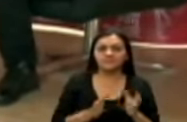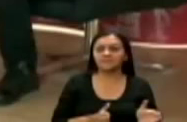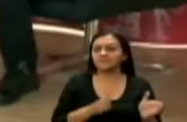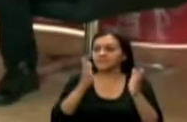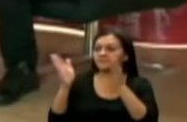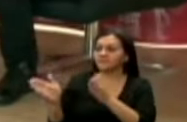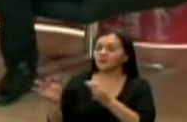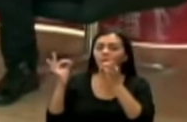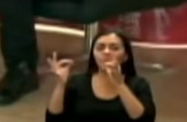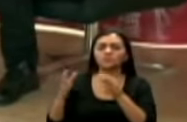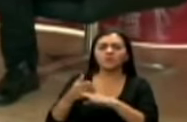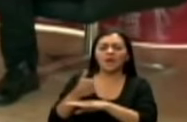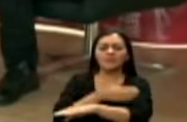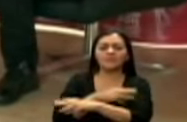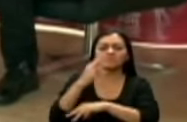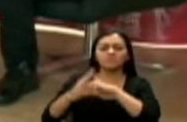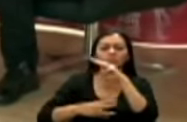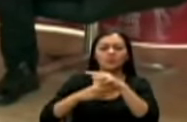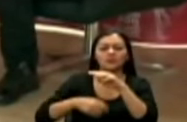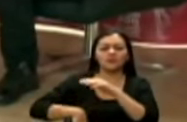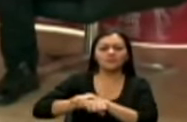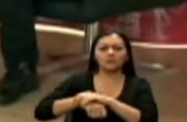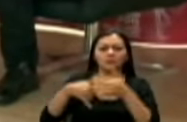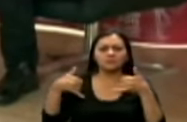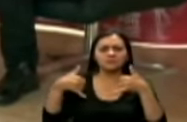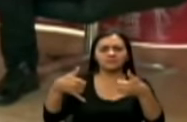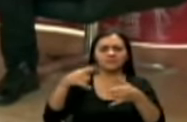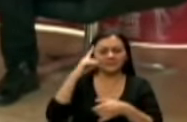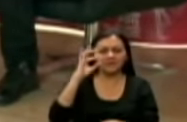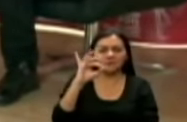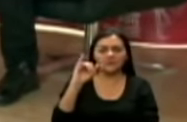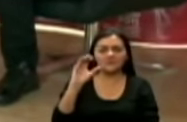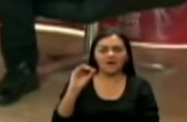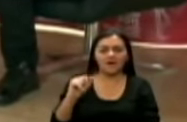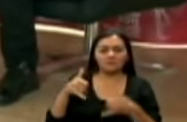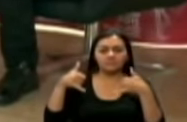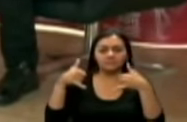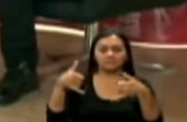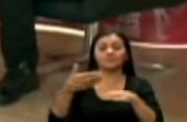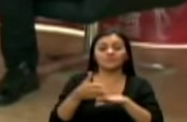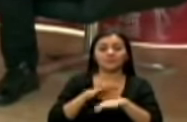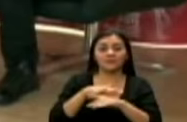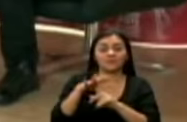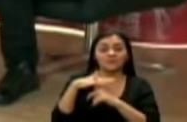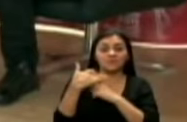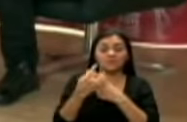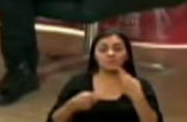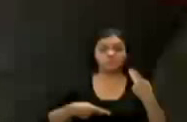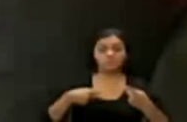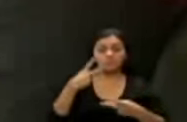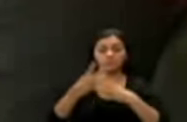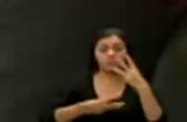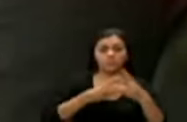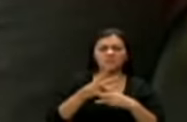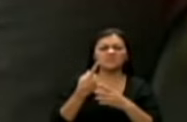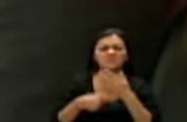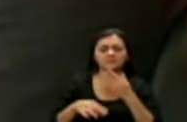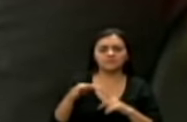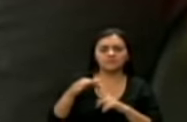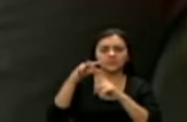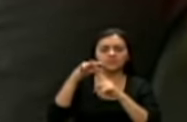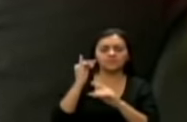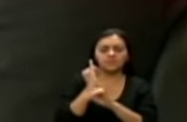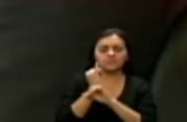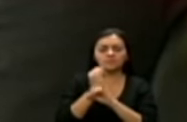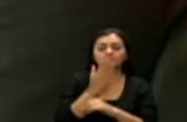Fútbol y de lo que ha significado la FIFA en toda la circunstancia del mundo, que ha sido considerada la principal institución,